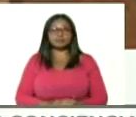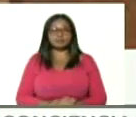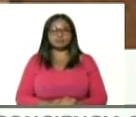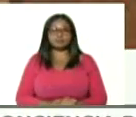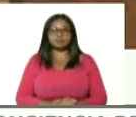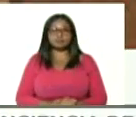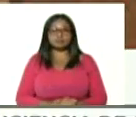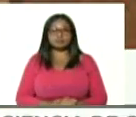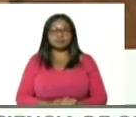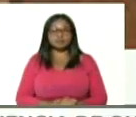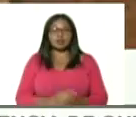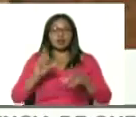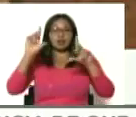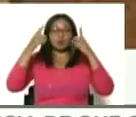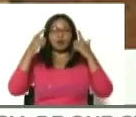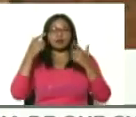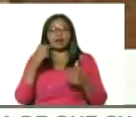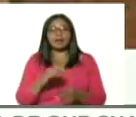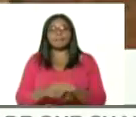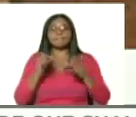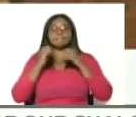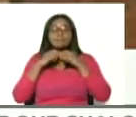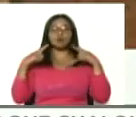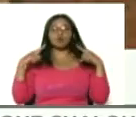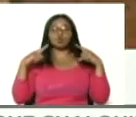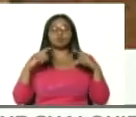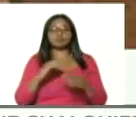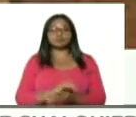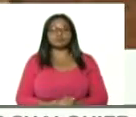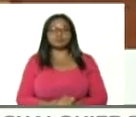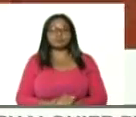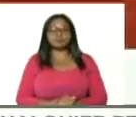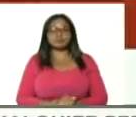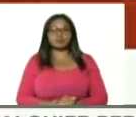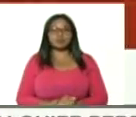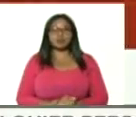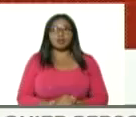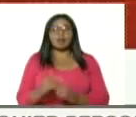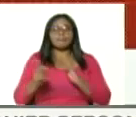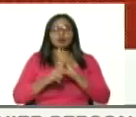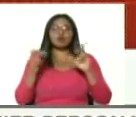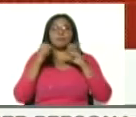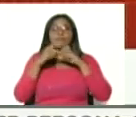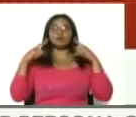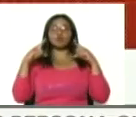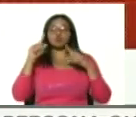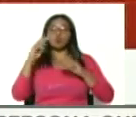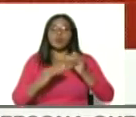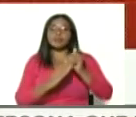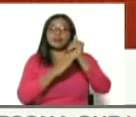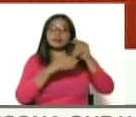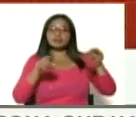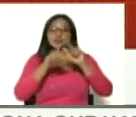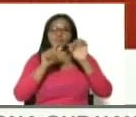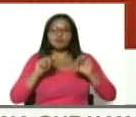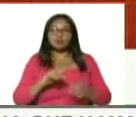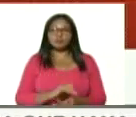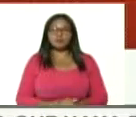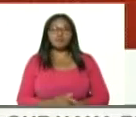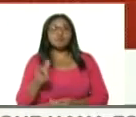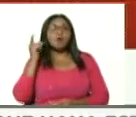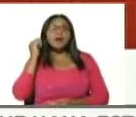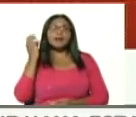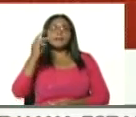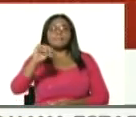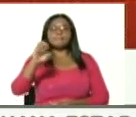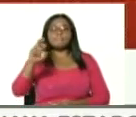Macuto, en el centro de pescadores de la parroquia Macuto. Allá está una lideresa, Marta